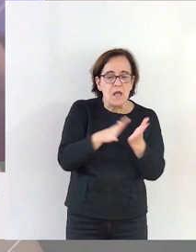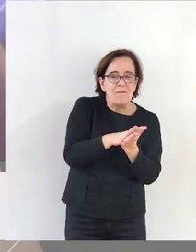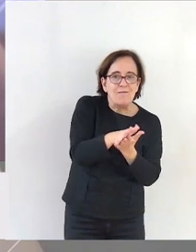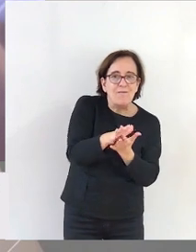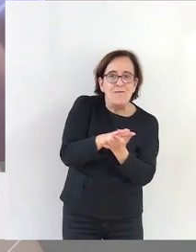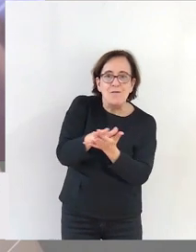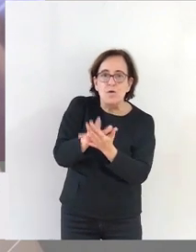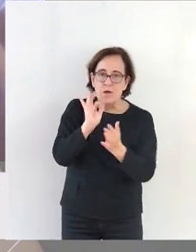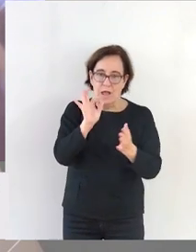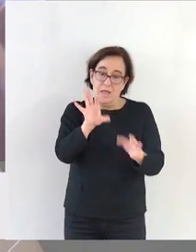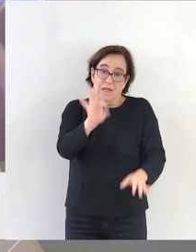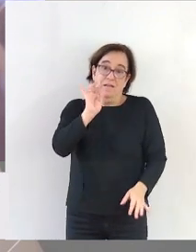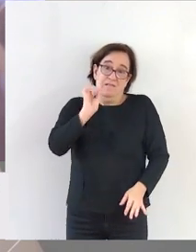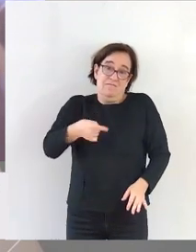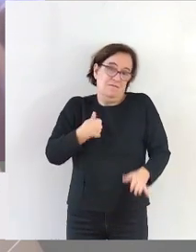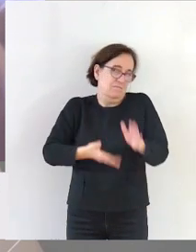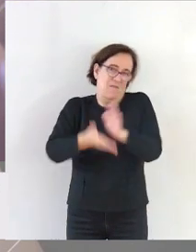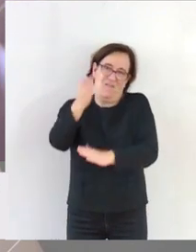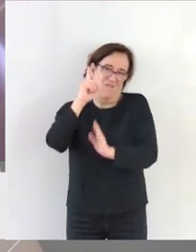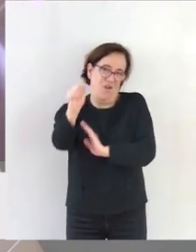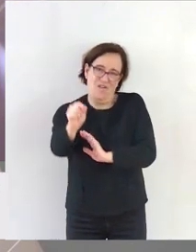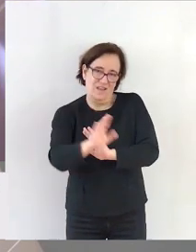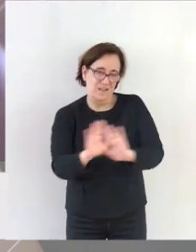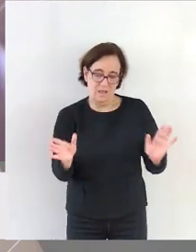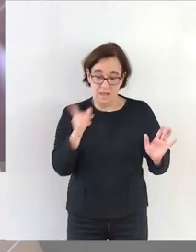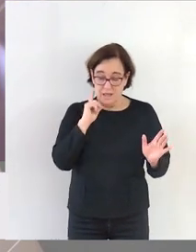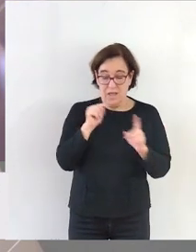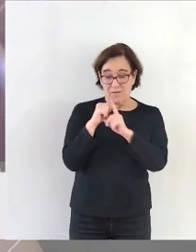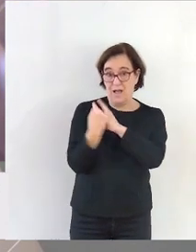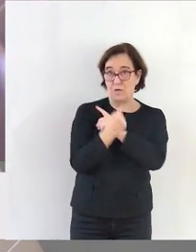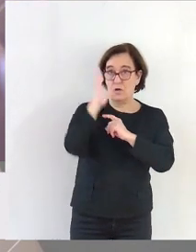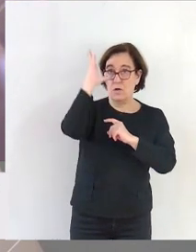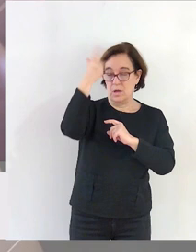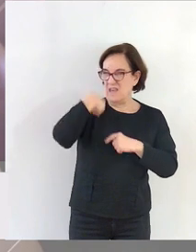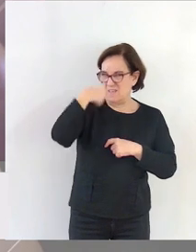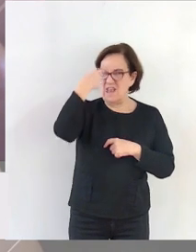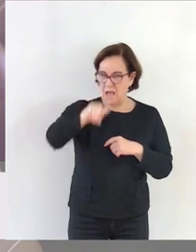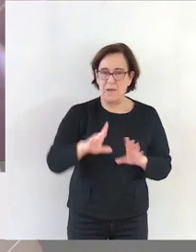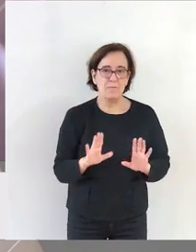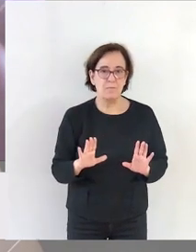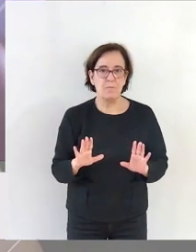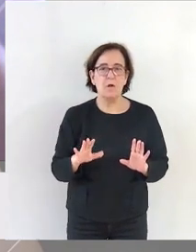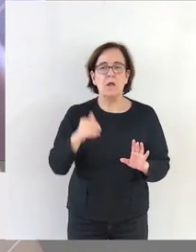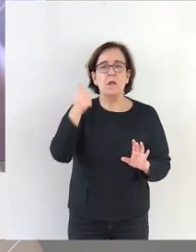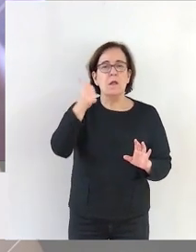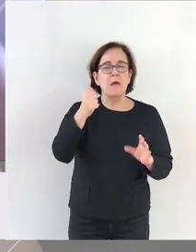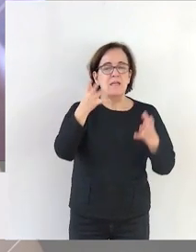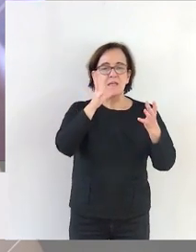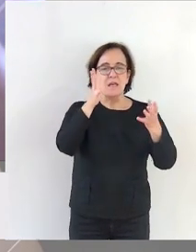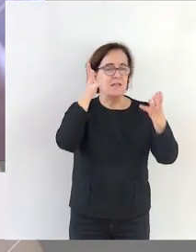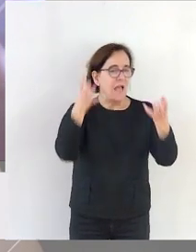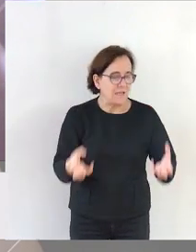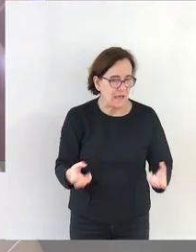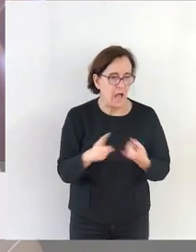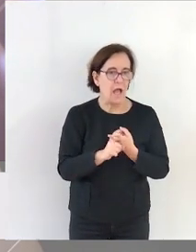en esa en esa decisión Estos factores ambientales y climáticos sabemos no que son sobre todo las sequías